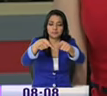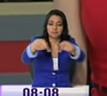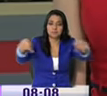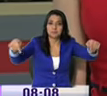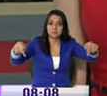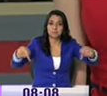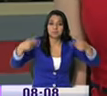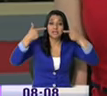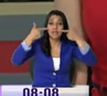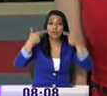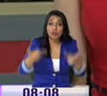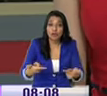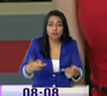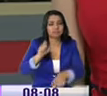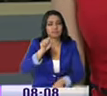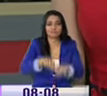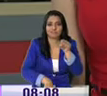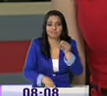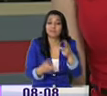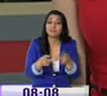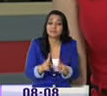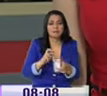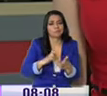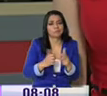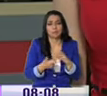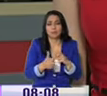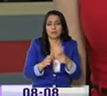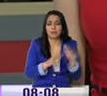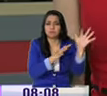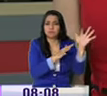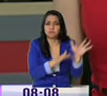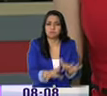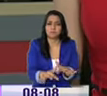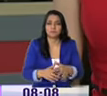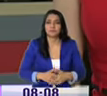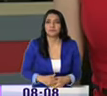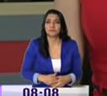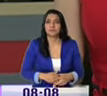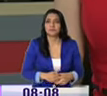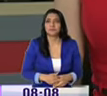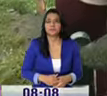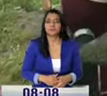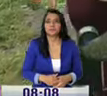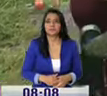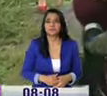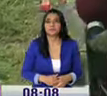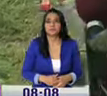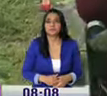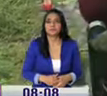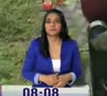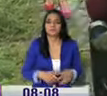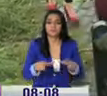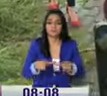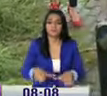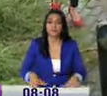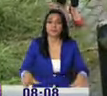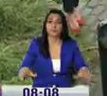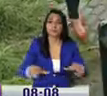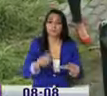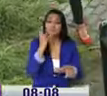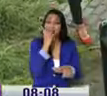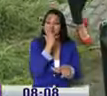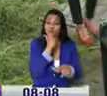está en mal estado y además registran varios deslizamientos de tierra. Este espacio ya no luce como un